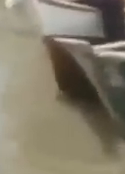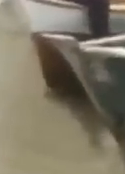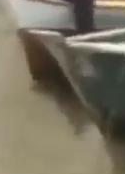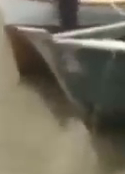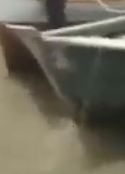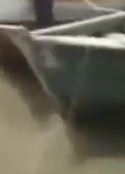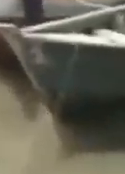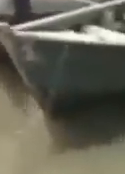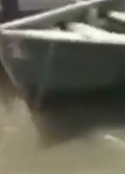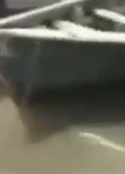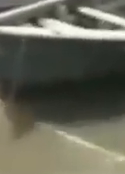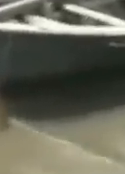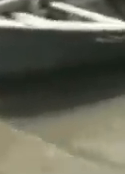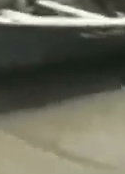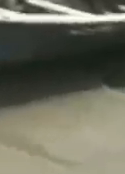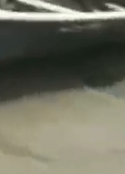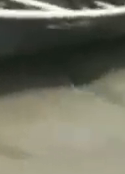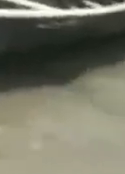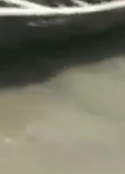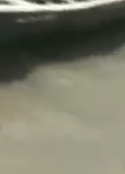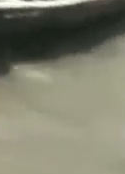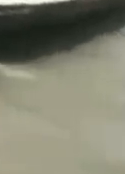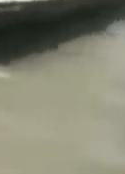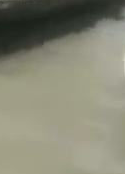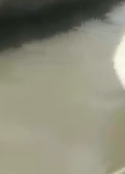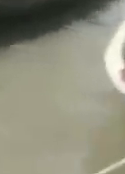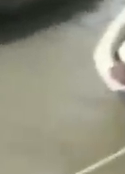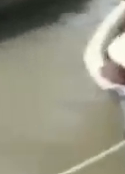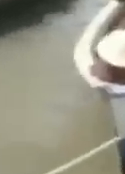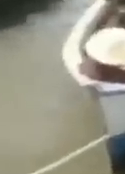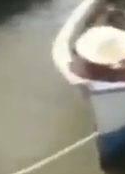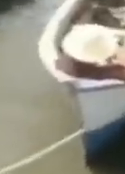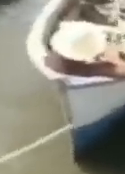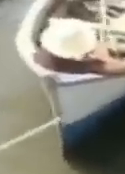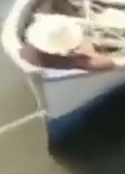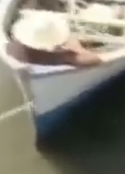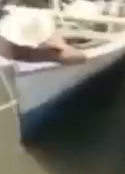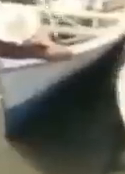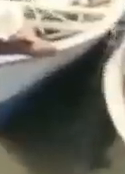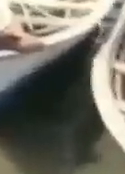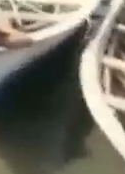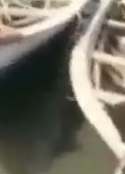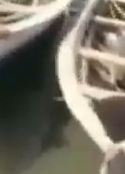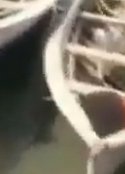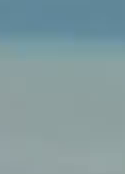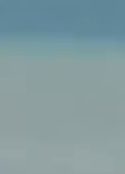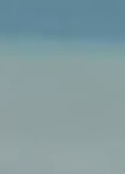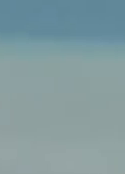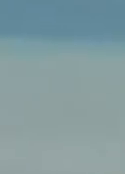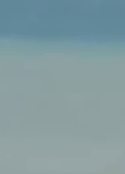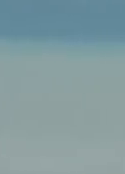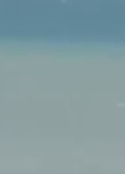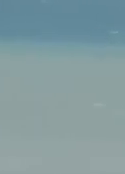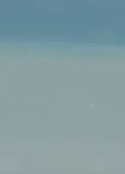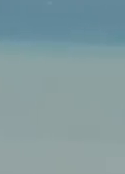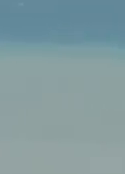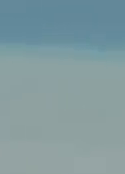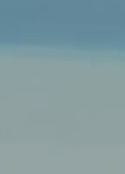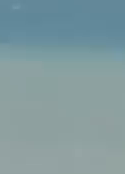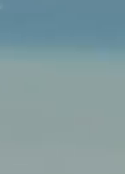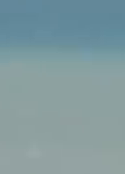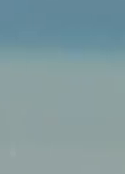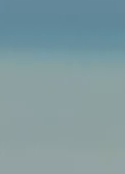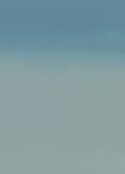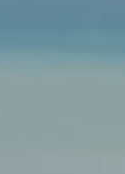Nos encontramos en el municipio de Sucre, parroquia Valentín Valiente, Cumaná, estado Sucre, en las instalaciones de